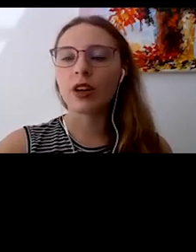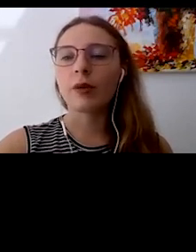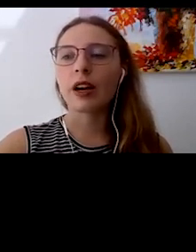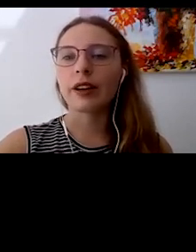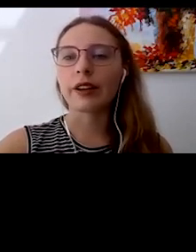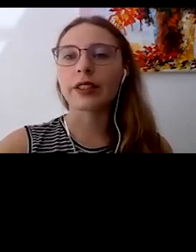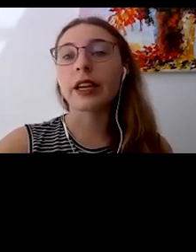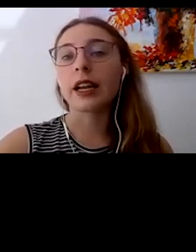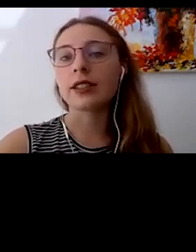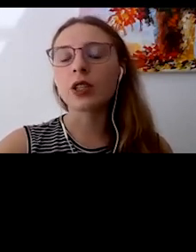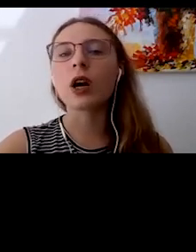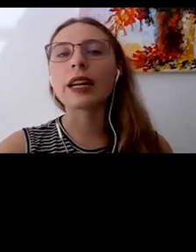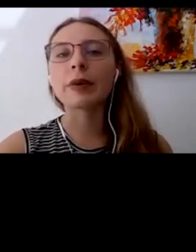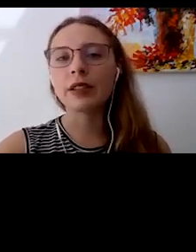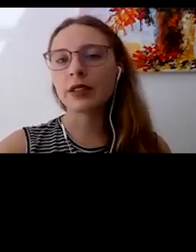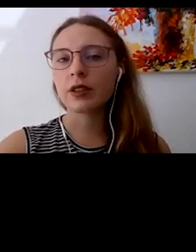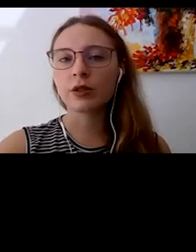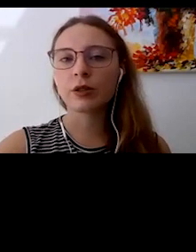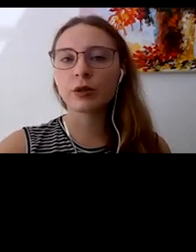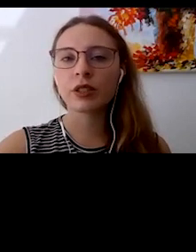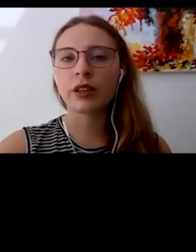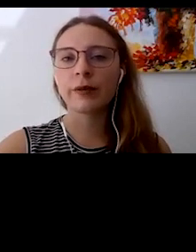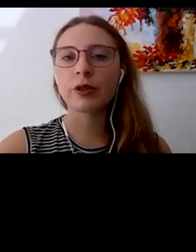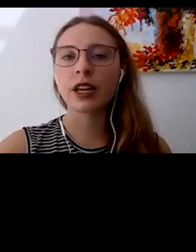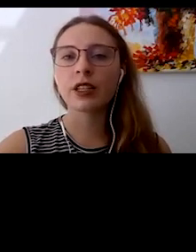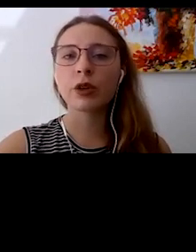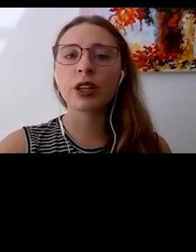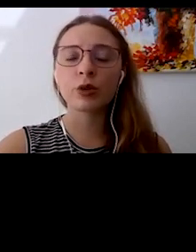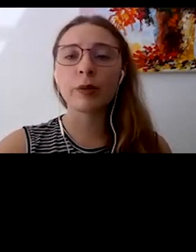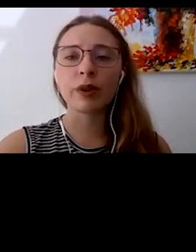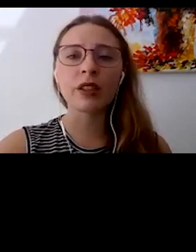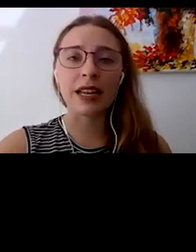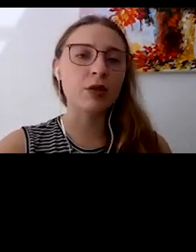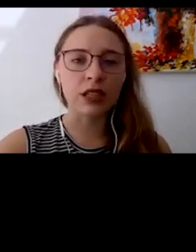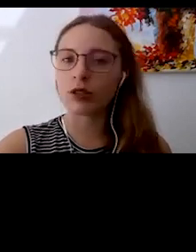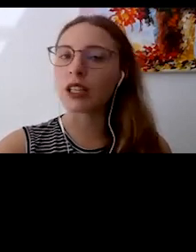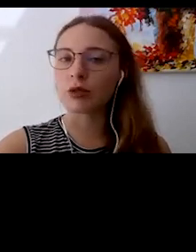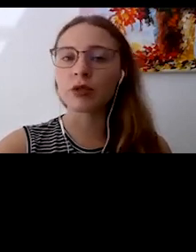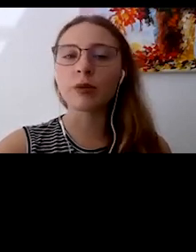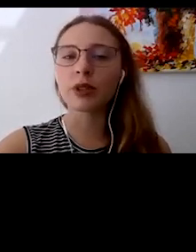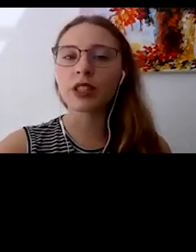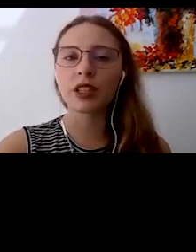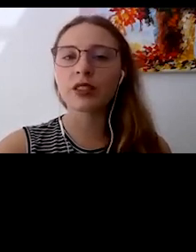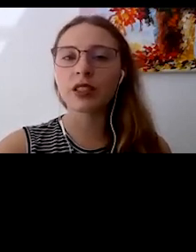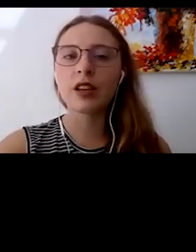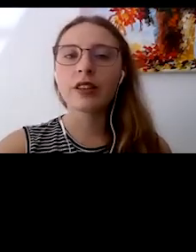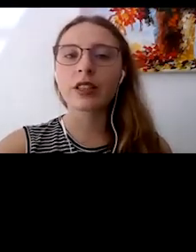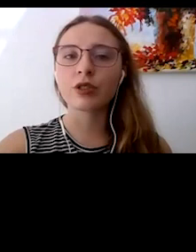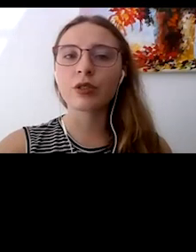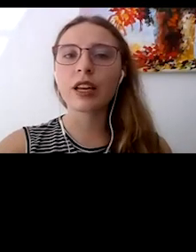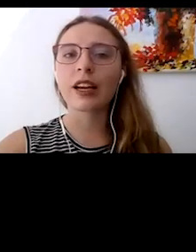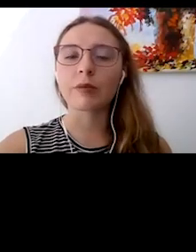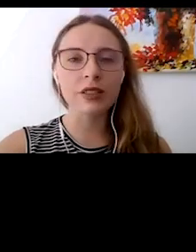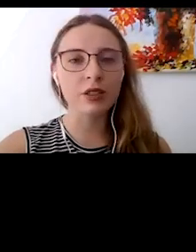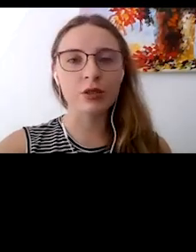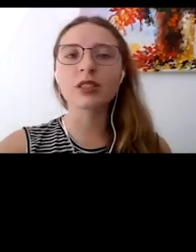trabajador sindicalizarse o agremiarse con sus similares, o incluso también de la asociación. La asociación también tiene este derecho